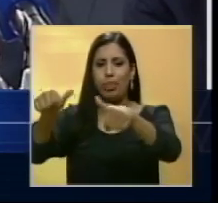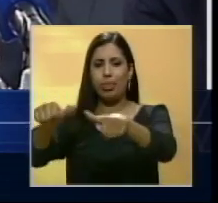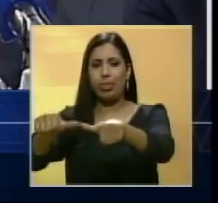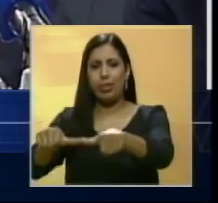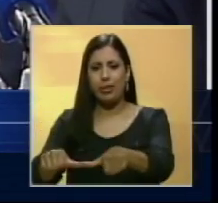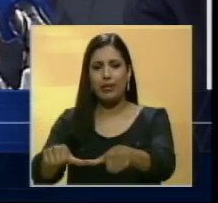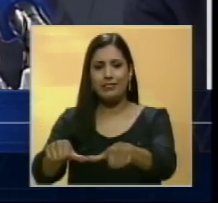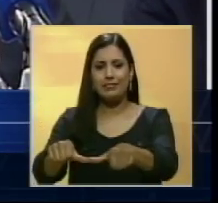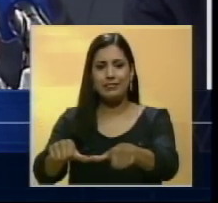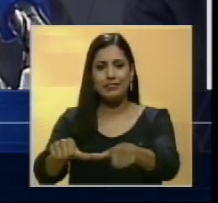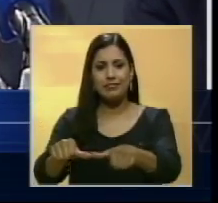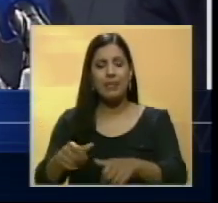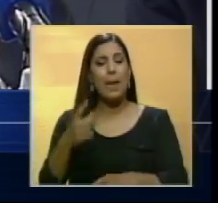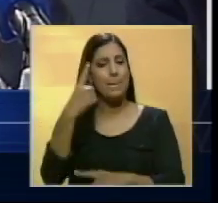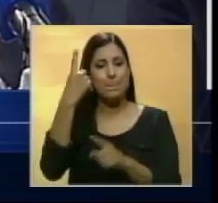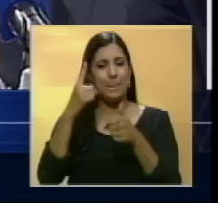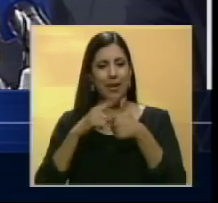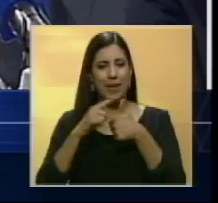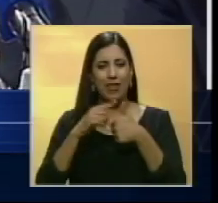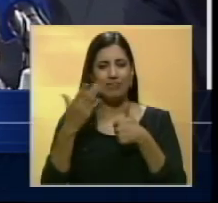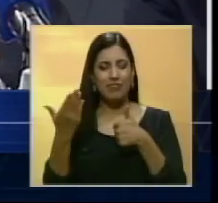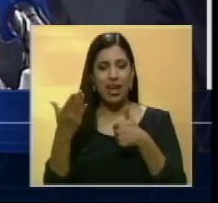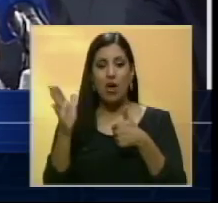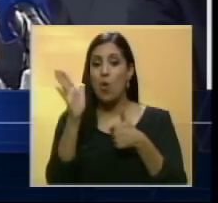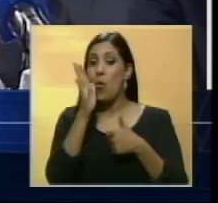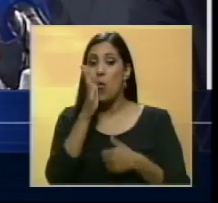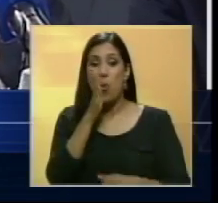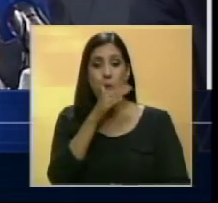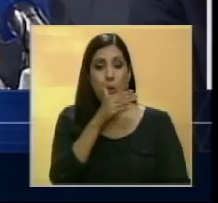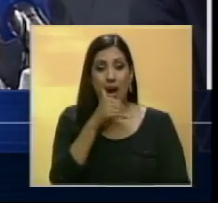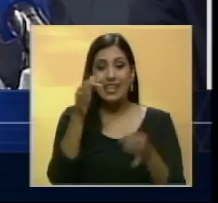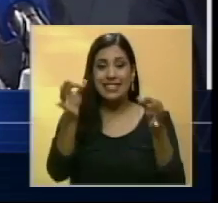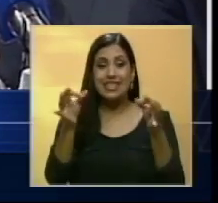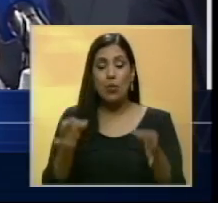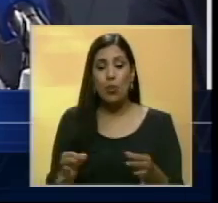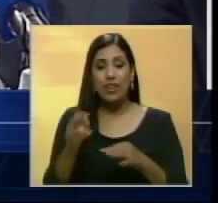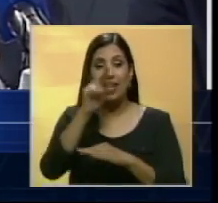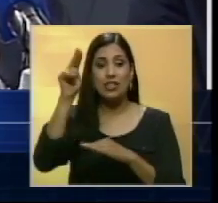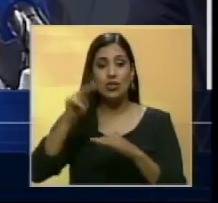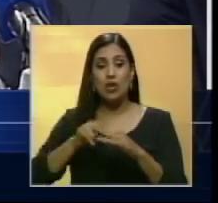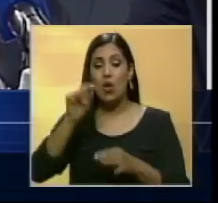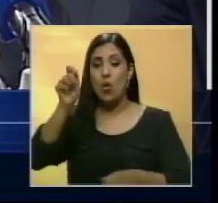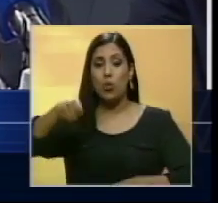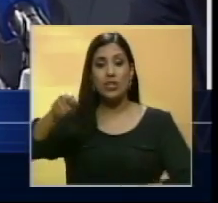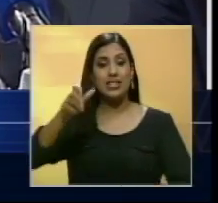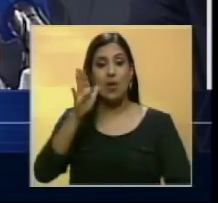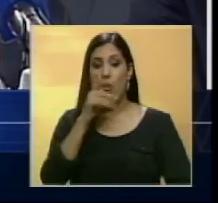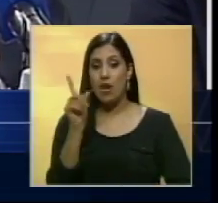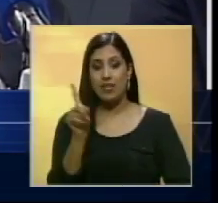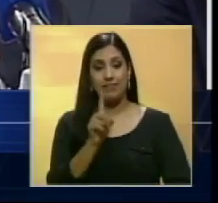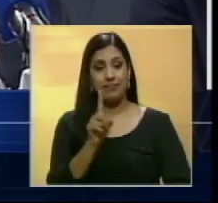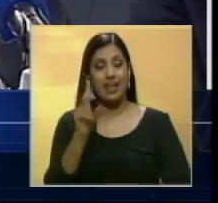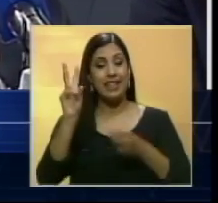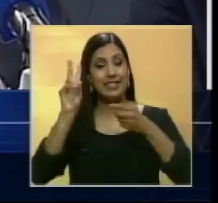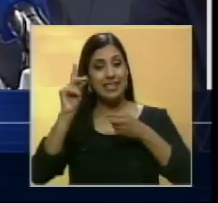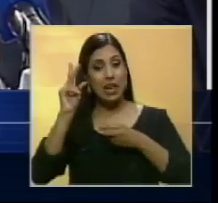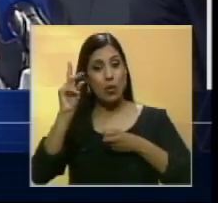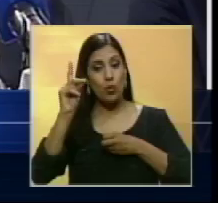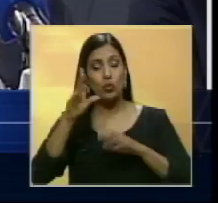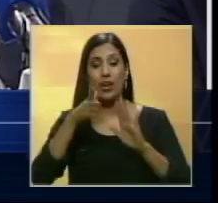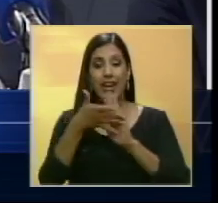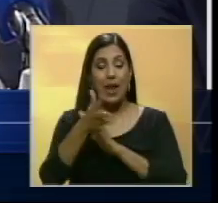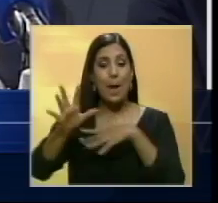han inhibido? Primero, la ausencia de seguridad nacional y jurídica en el país. Segundo,